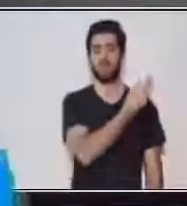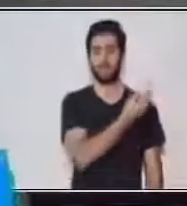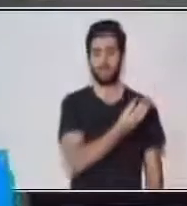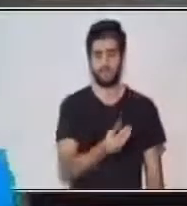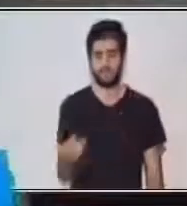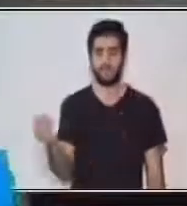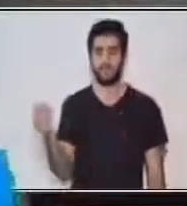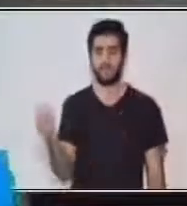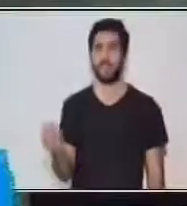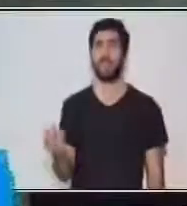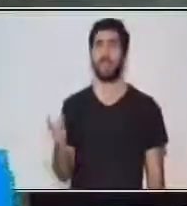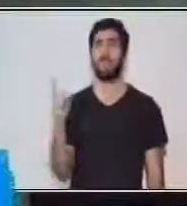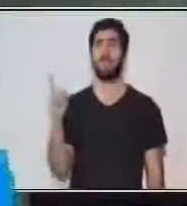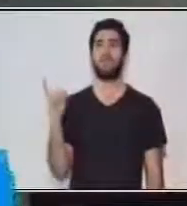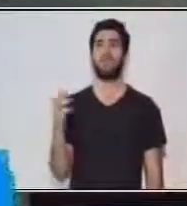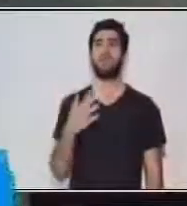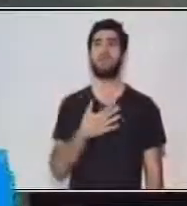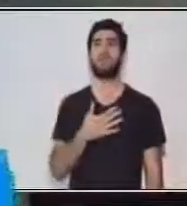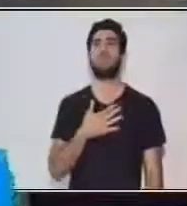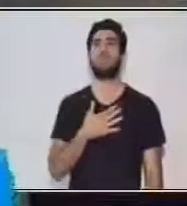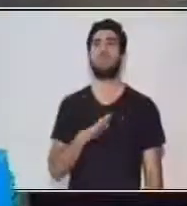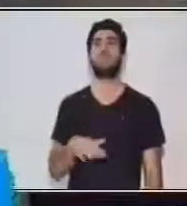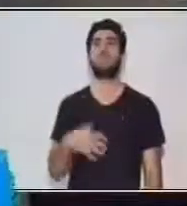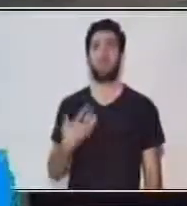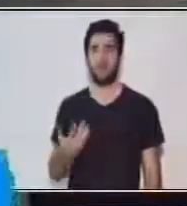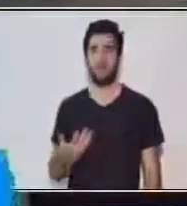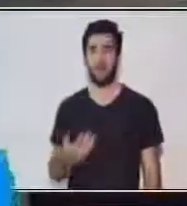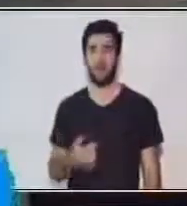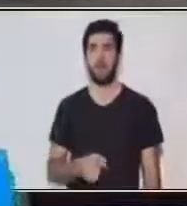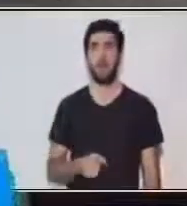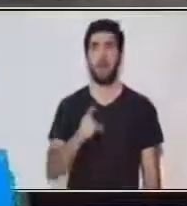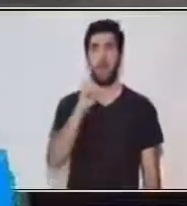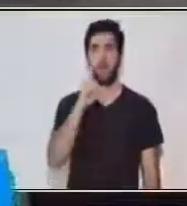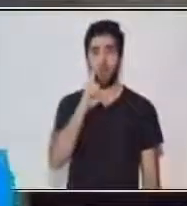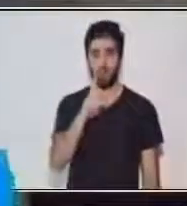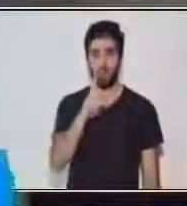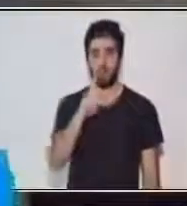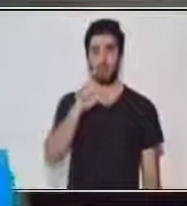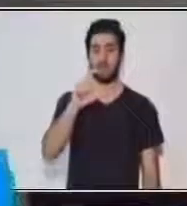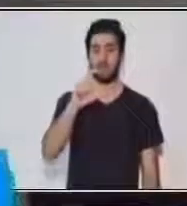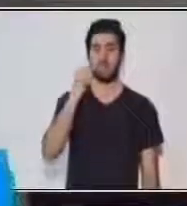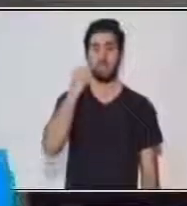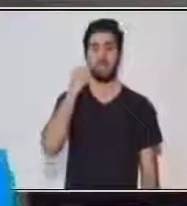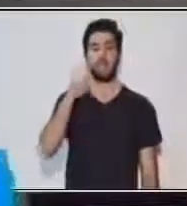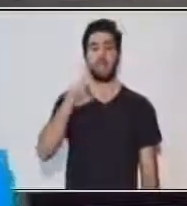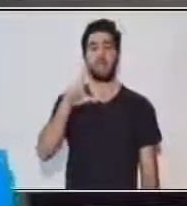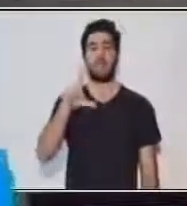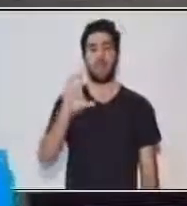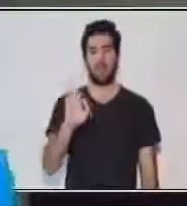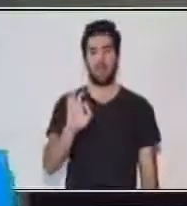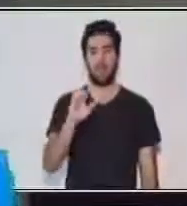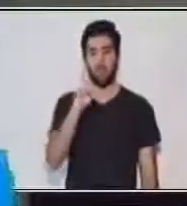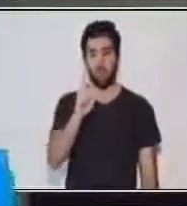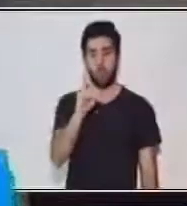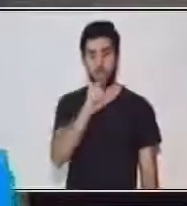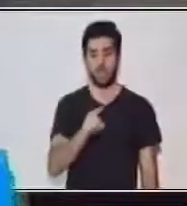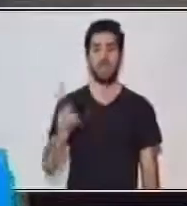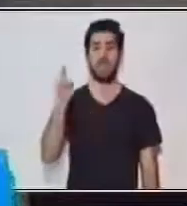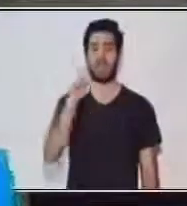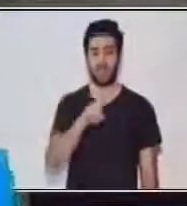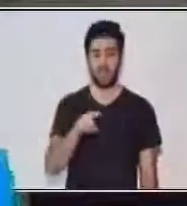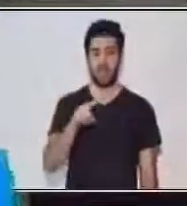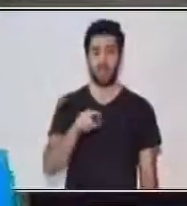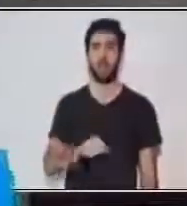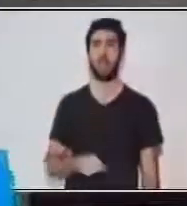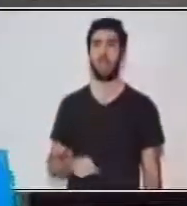regresa, a eso le vamos a llamar un ciclo, ¿sí? Y si solamente estamos analizando el movimiento de